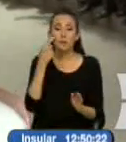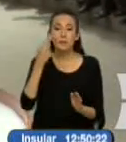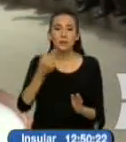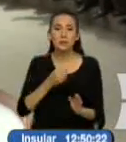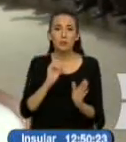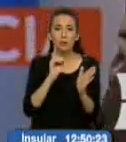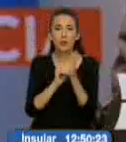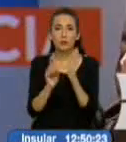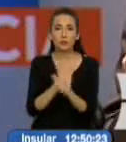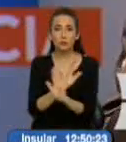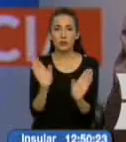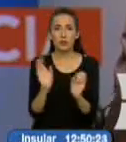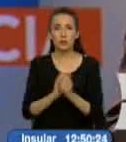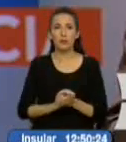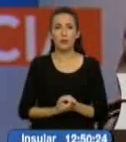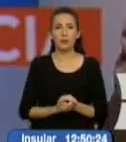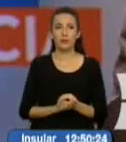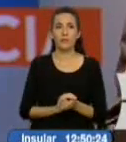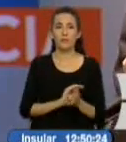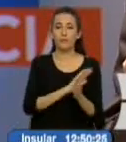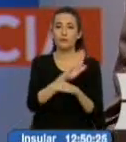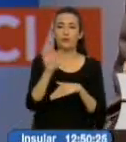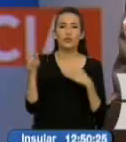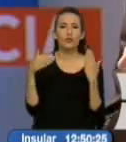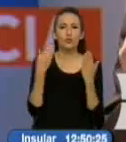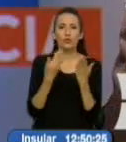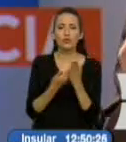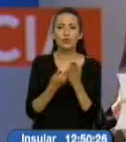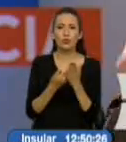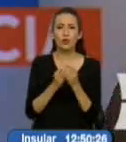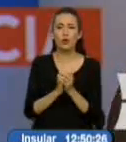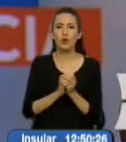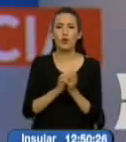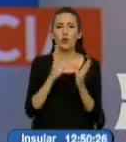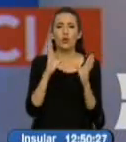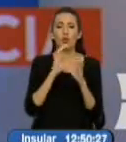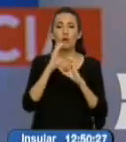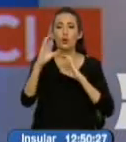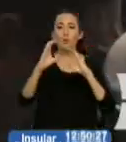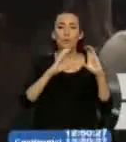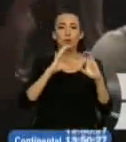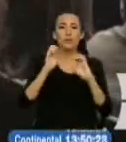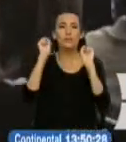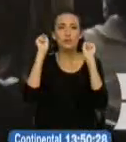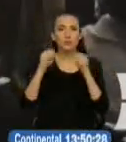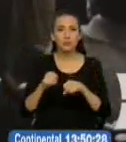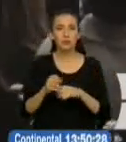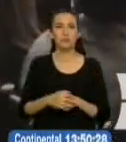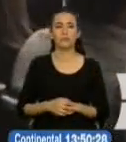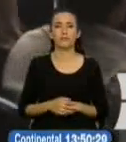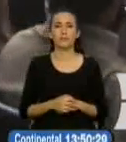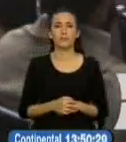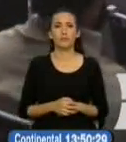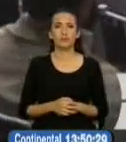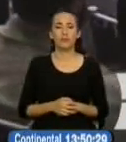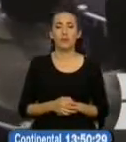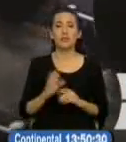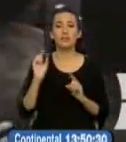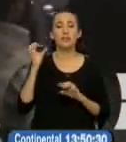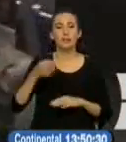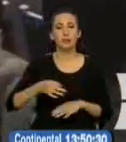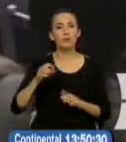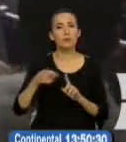sola denuncia. Todo fueron declaraciones a través de los medios de comunicación. Sin embargo, se cumplió una